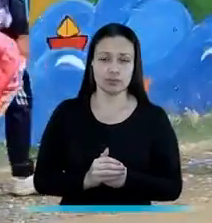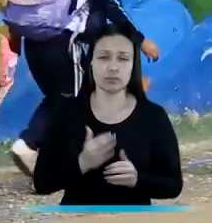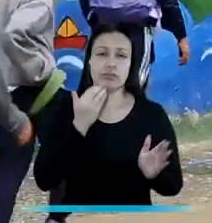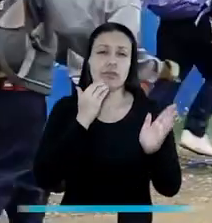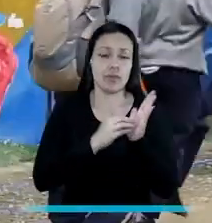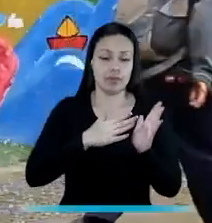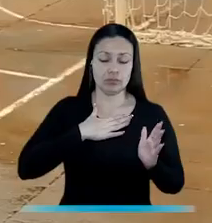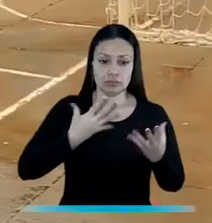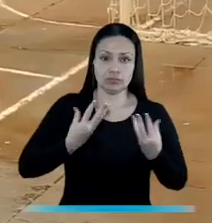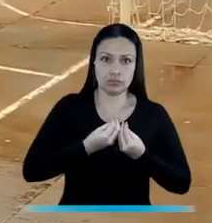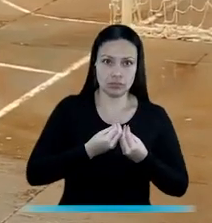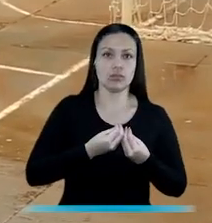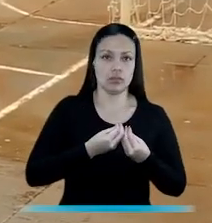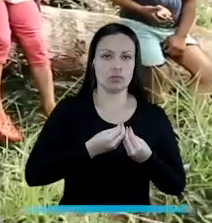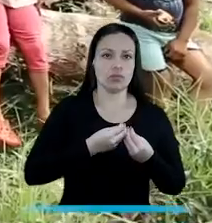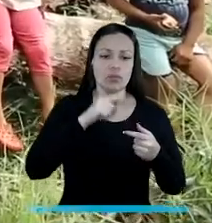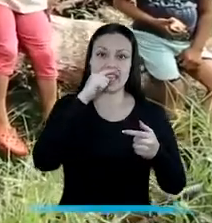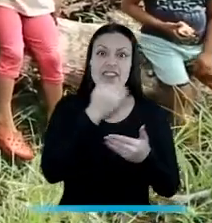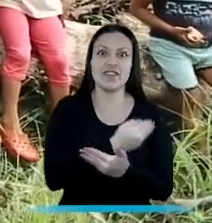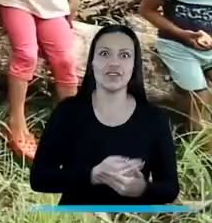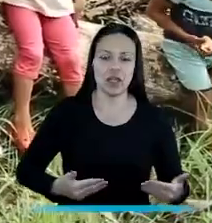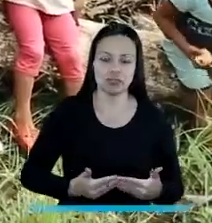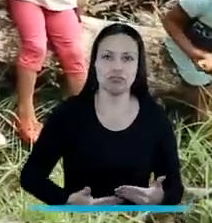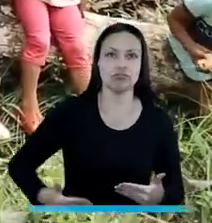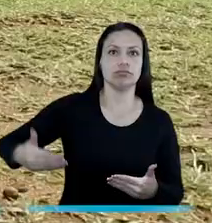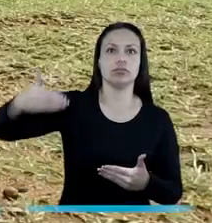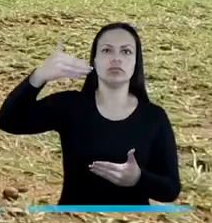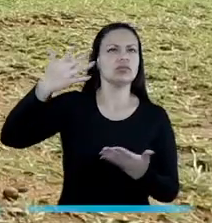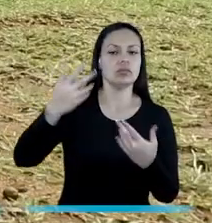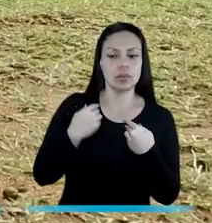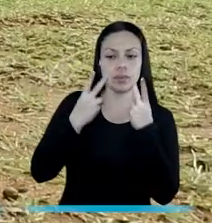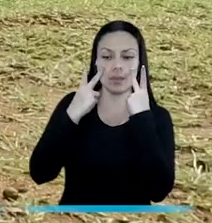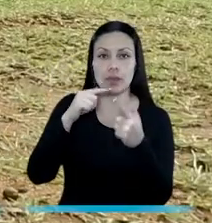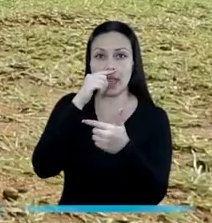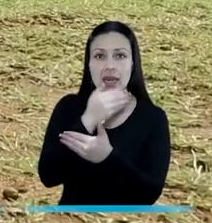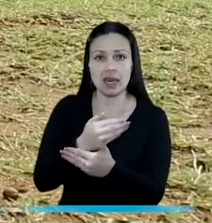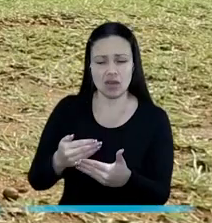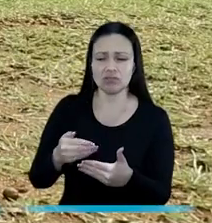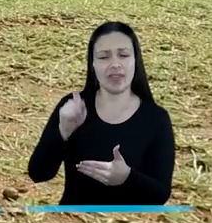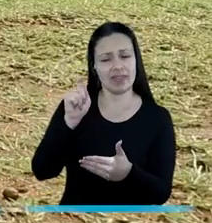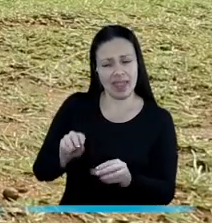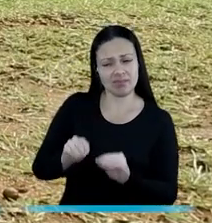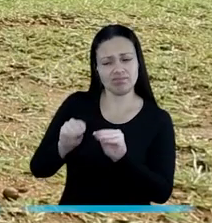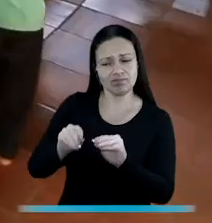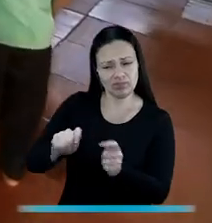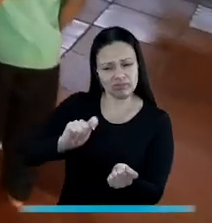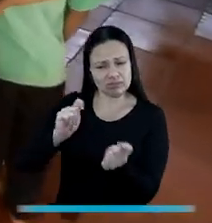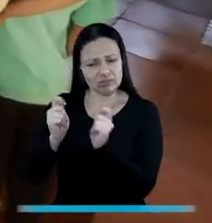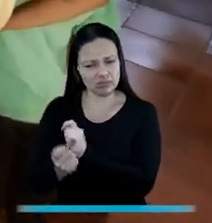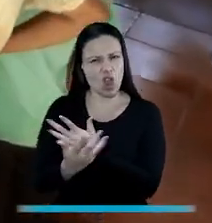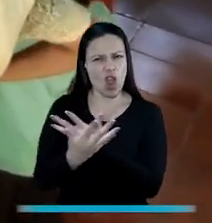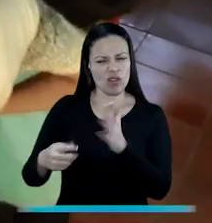si nosotros, desde la formación en la primera infancia y en adelante, les hacemos ver a los niños que se requiere un